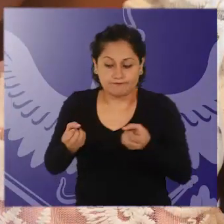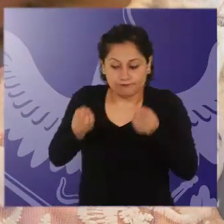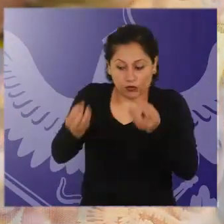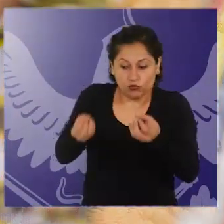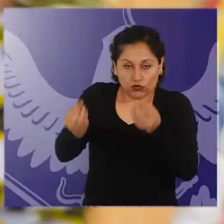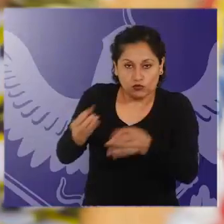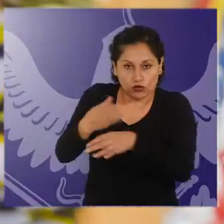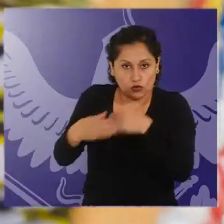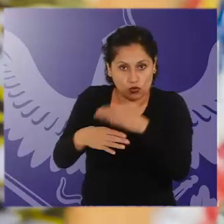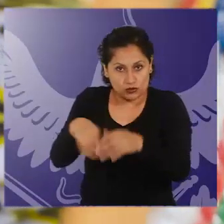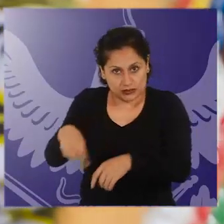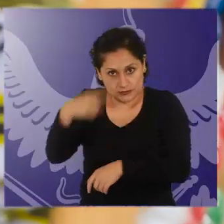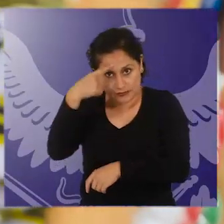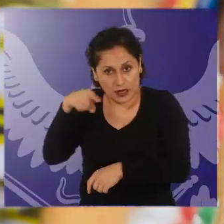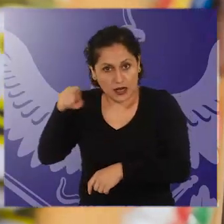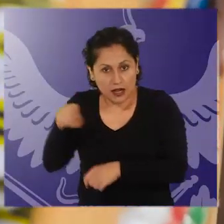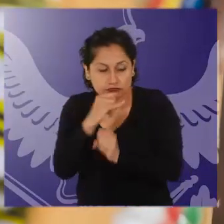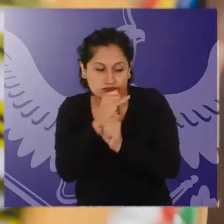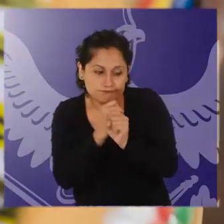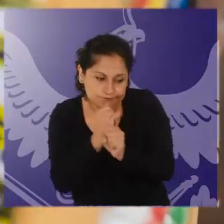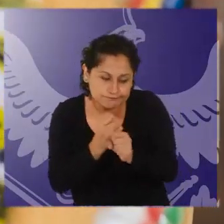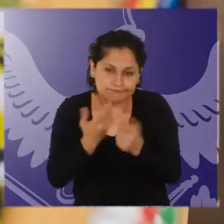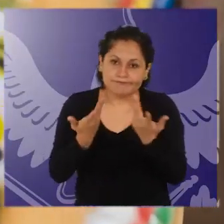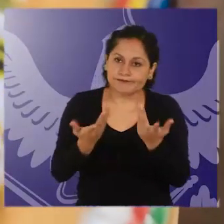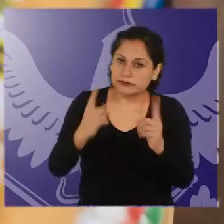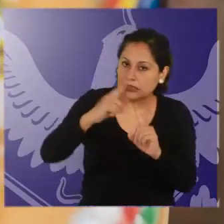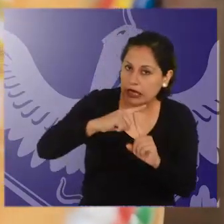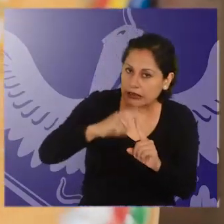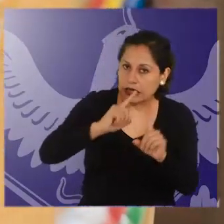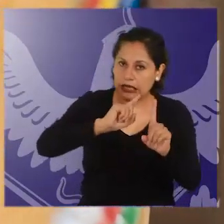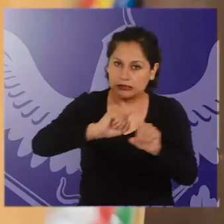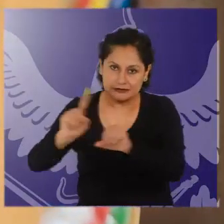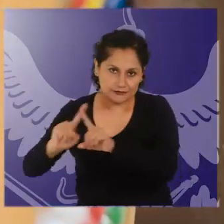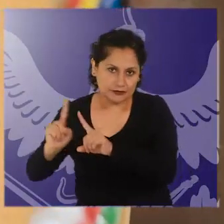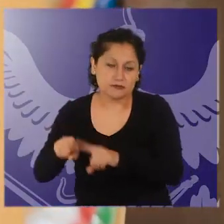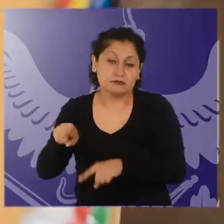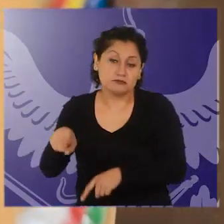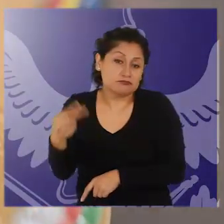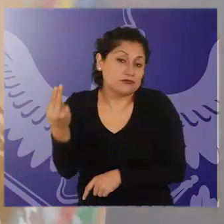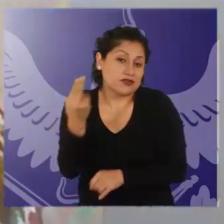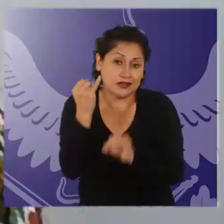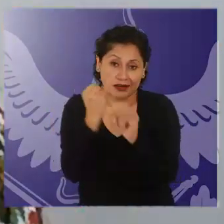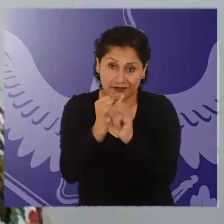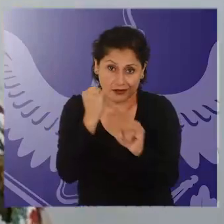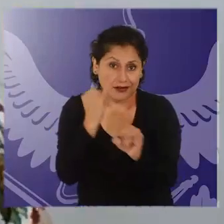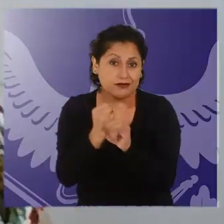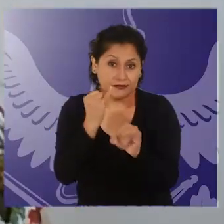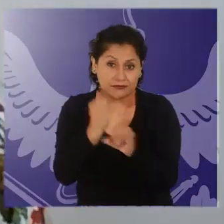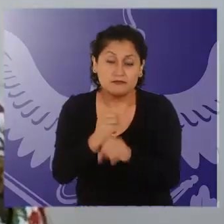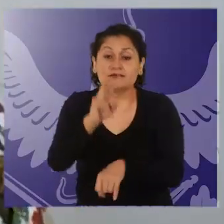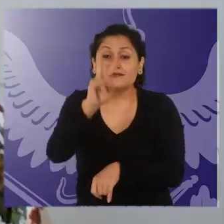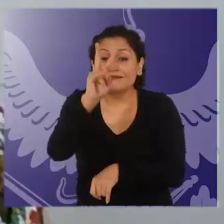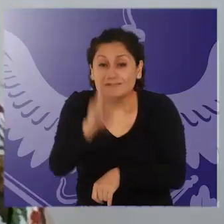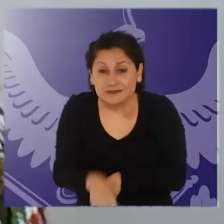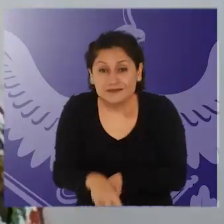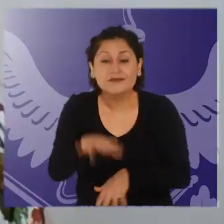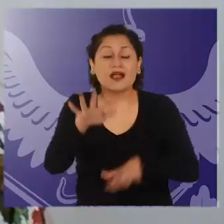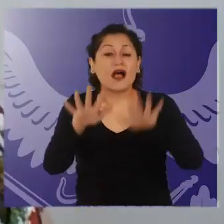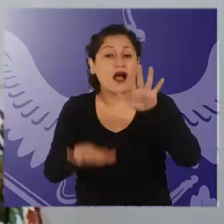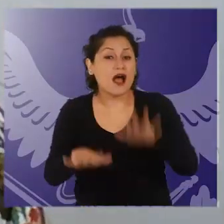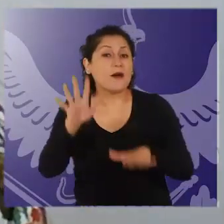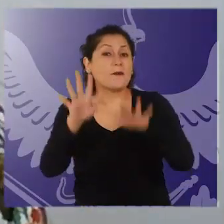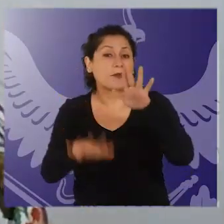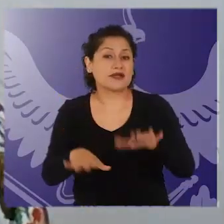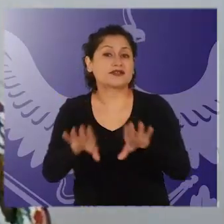necesarios para hacer esta investigación que requiere un mínimo de datos de internet y que no siempre la